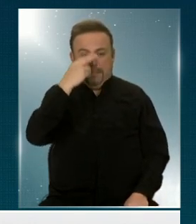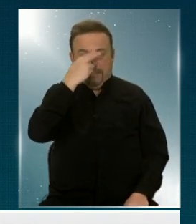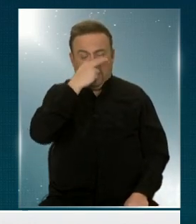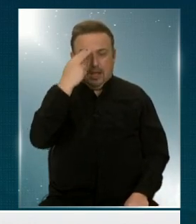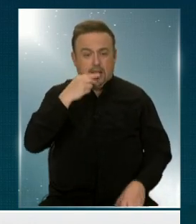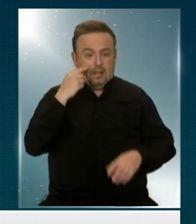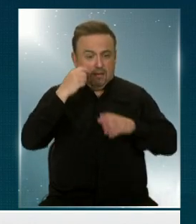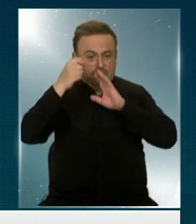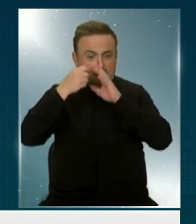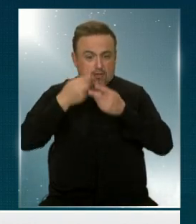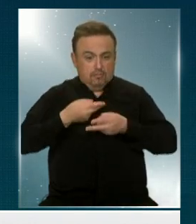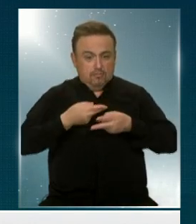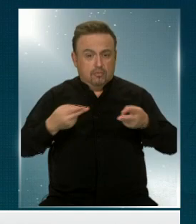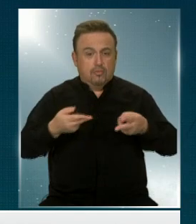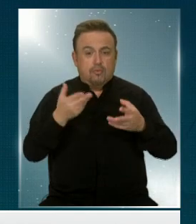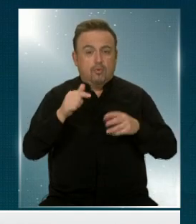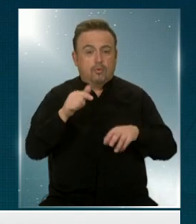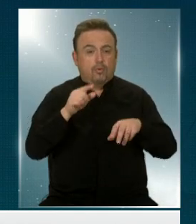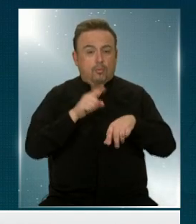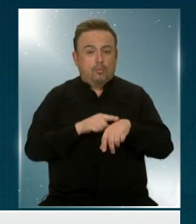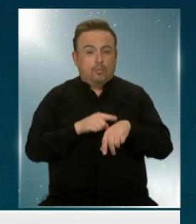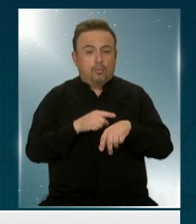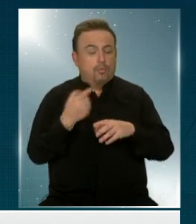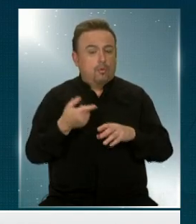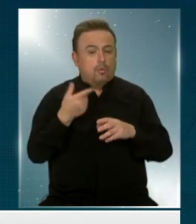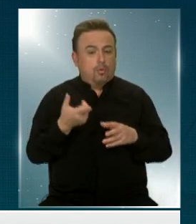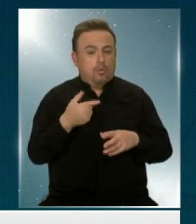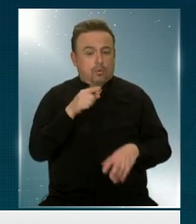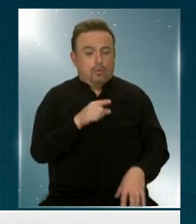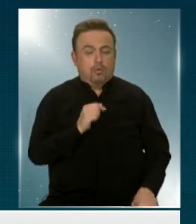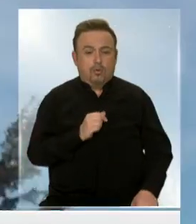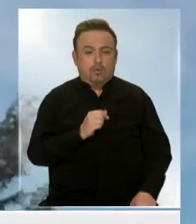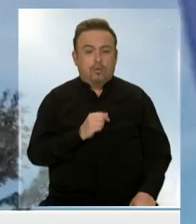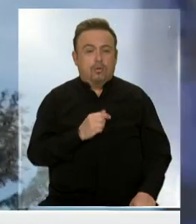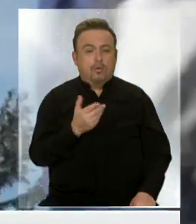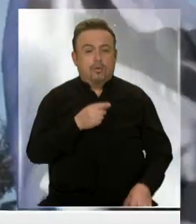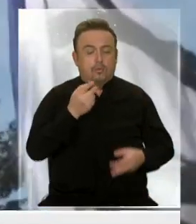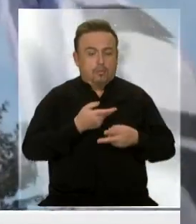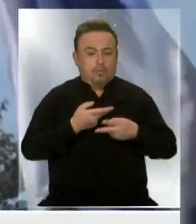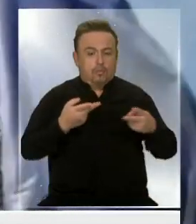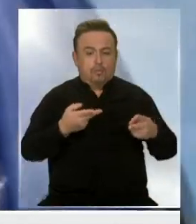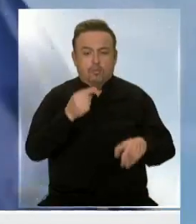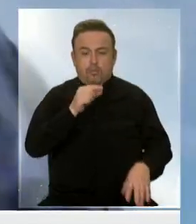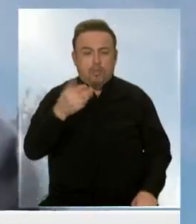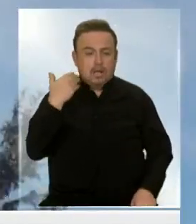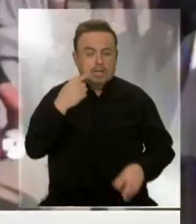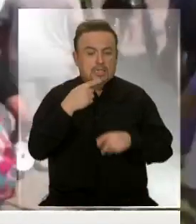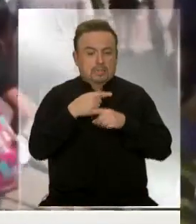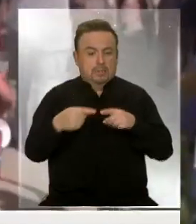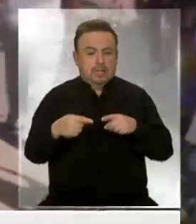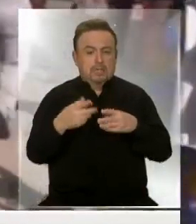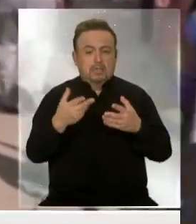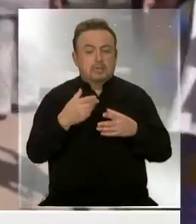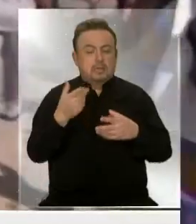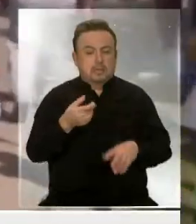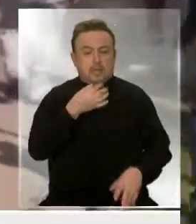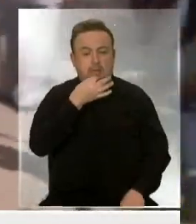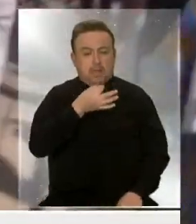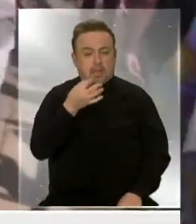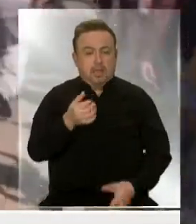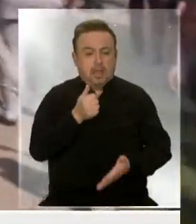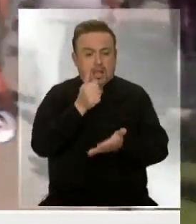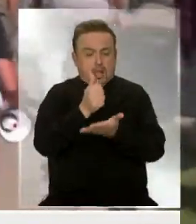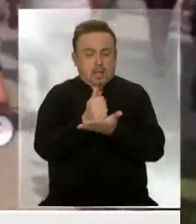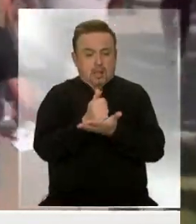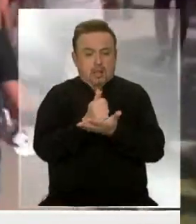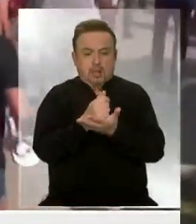obtenido por la familia sobre el momento que se reduce a Prude fue hecho público recién la semana pasada. Habló la alcaldesa